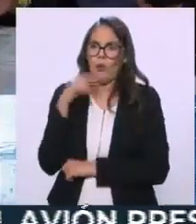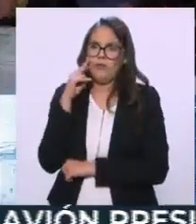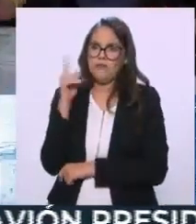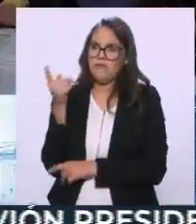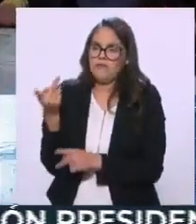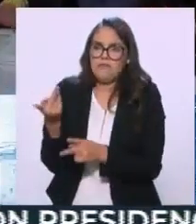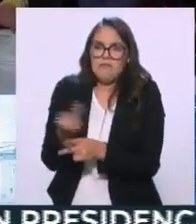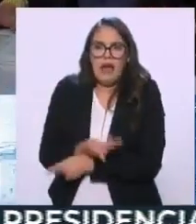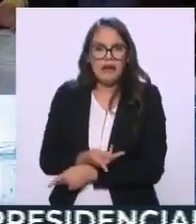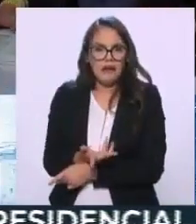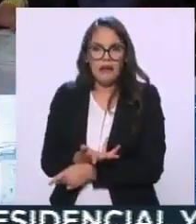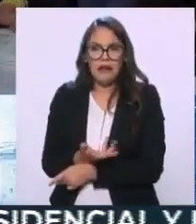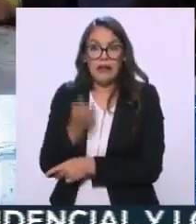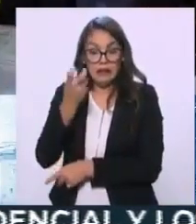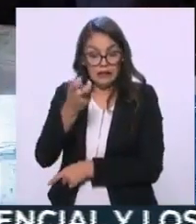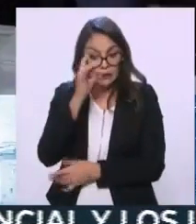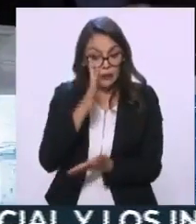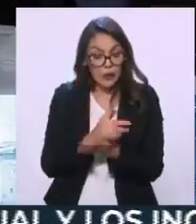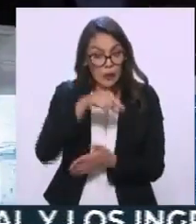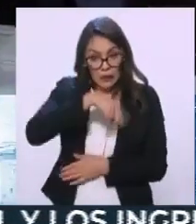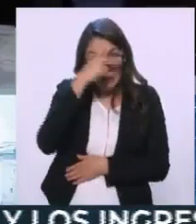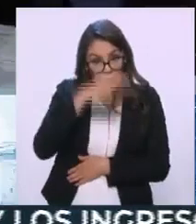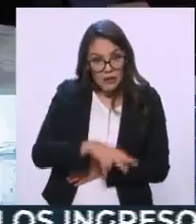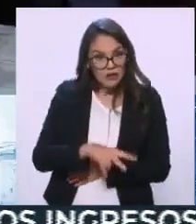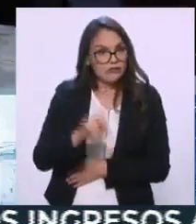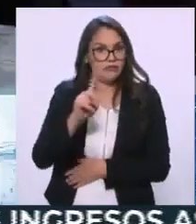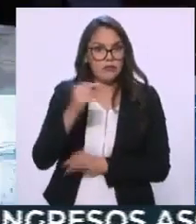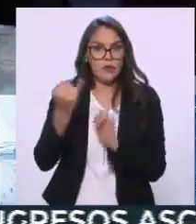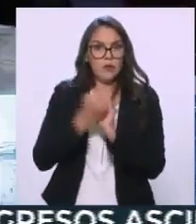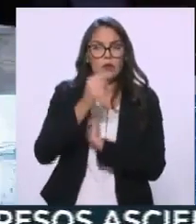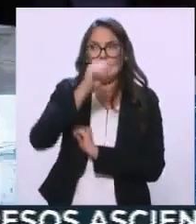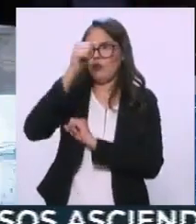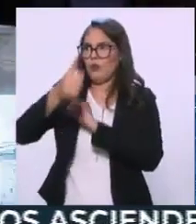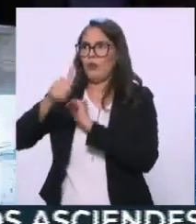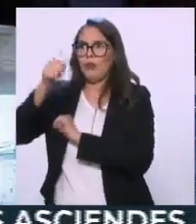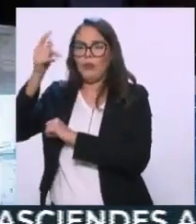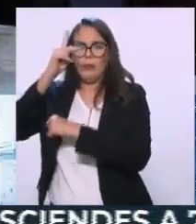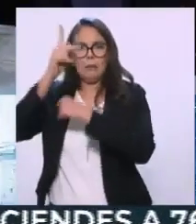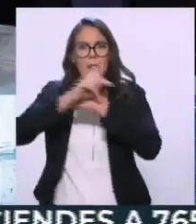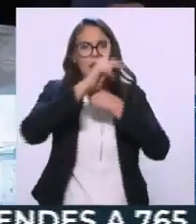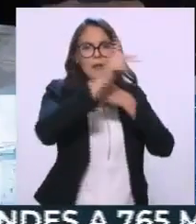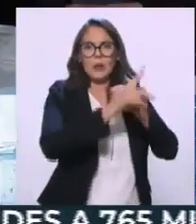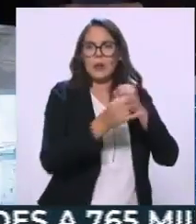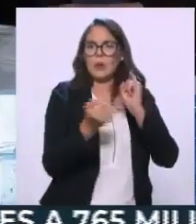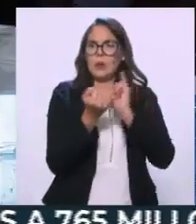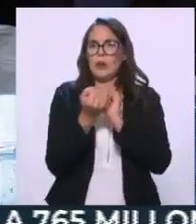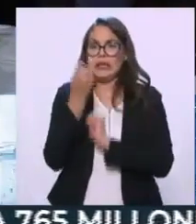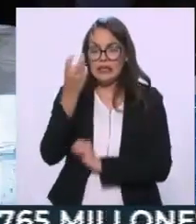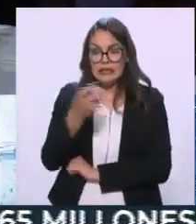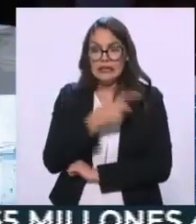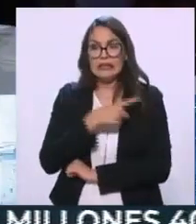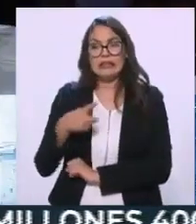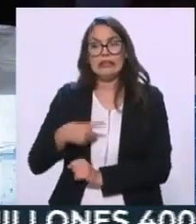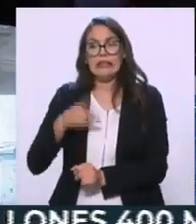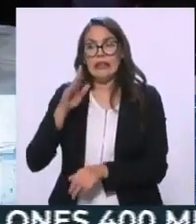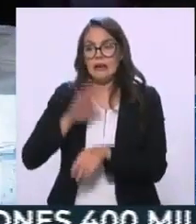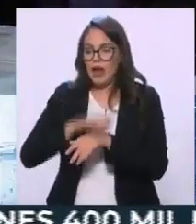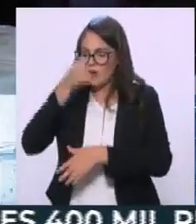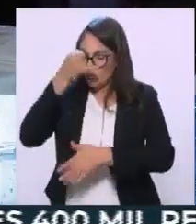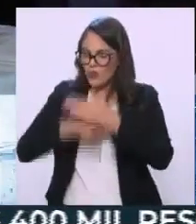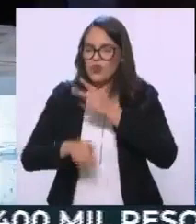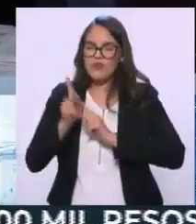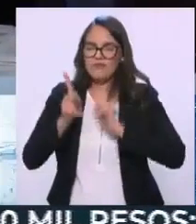en realidad es un fenómeno que está ocurriendo en el mundo y es algo de lo que hay que hablar. Te estaremos escuchando sin